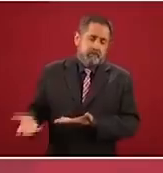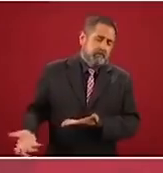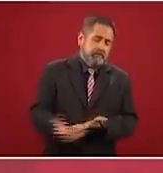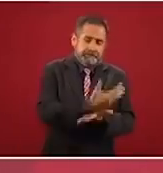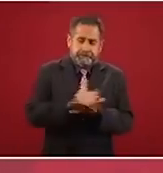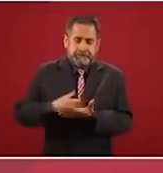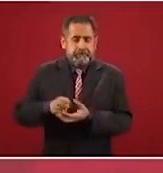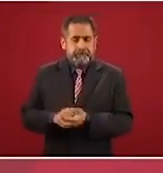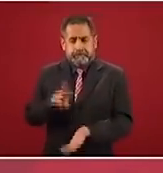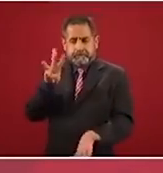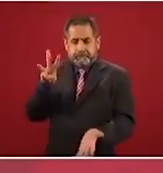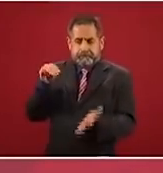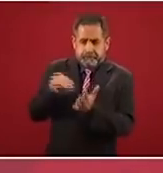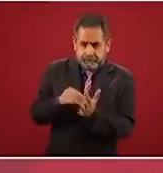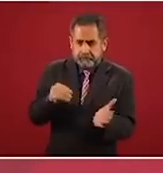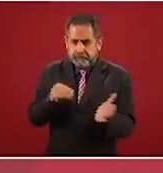alrededor de 3 mil millones.